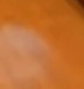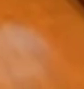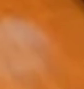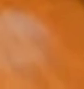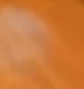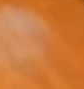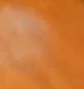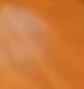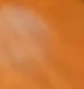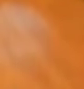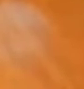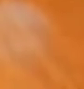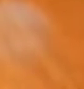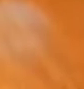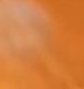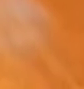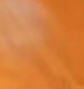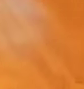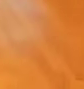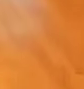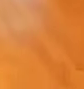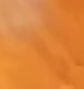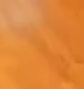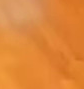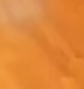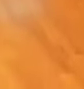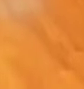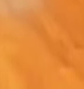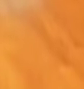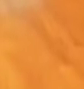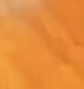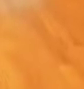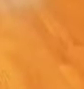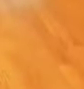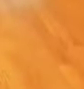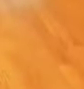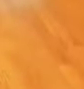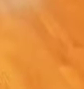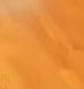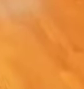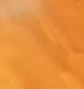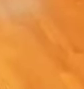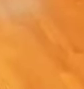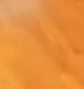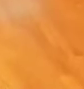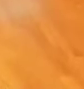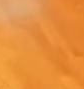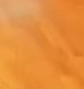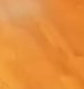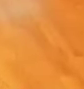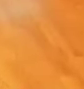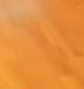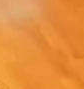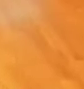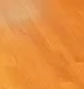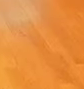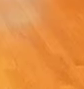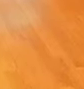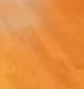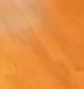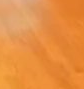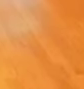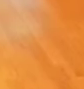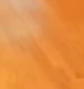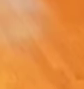Ambiente, correspondiente a los meses de octubre, noviembre y diciembre, e informe anual 2022, y en virtud de que fue turnado a ustedes en tiempo y